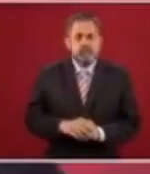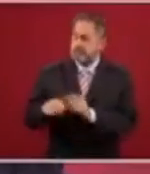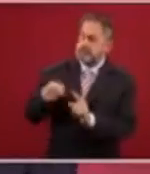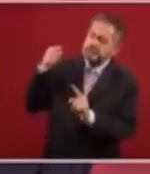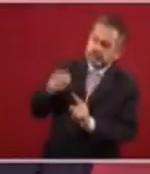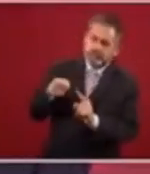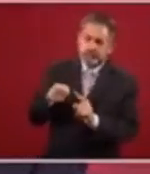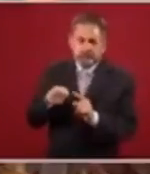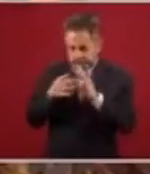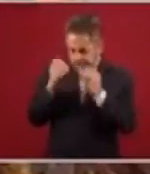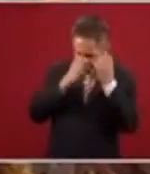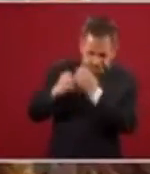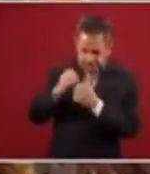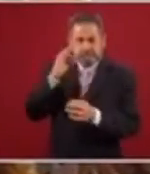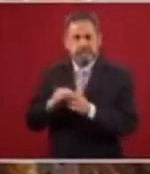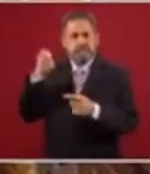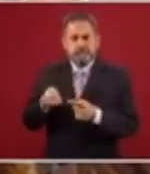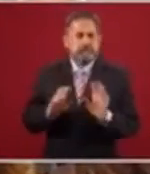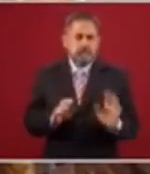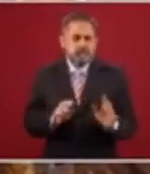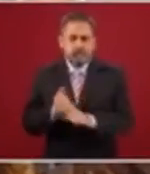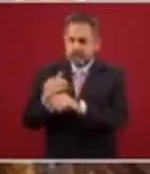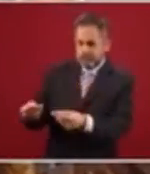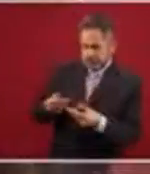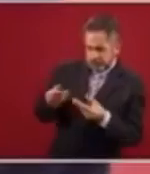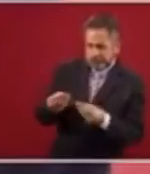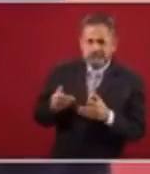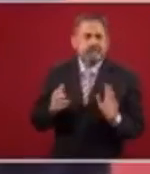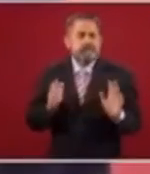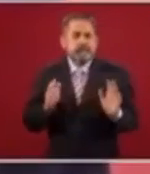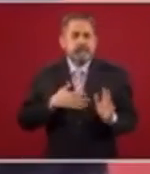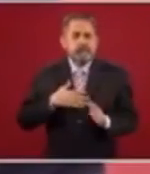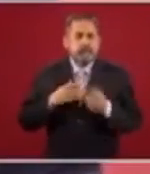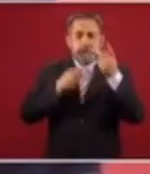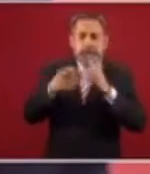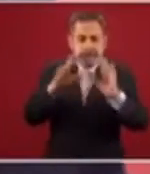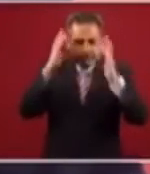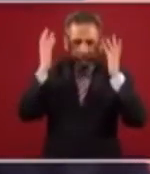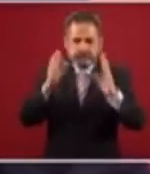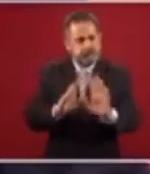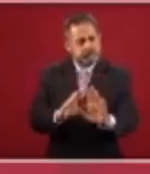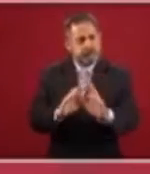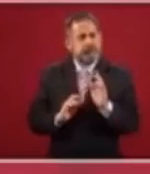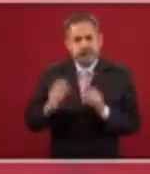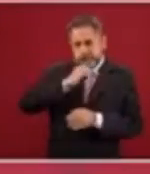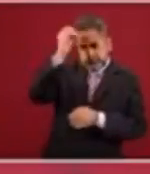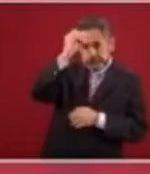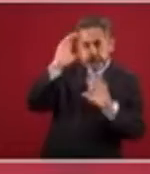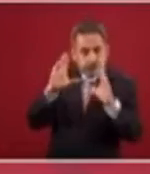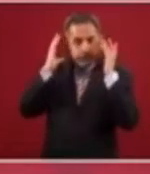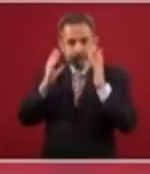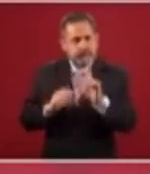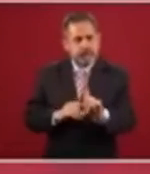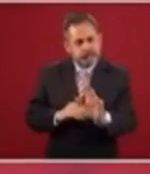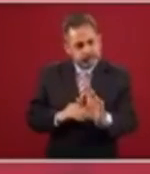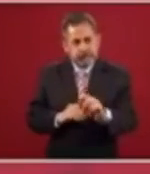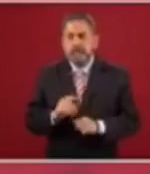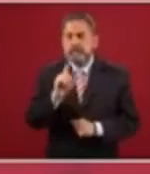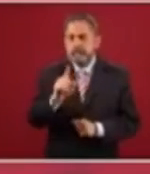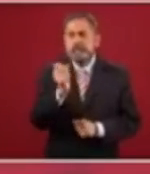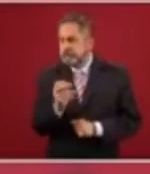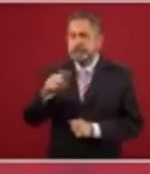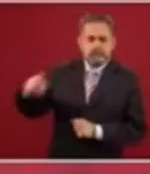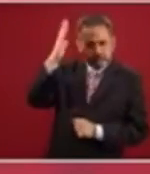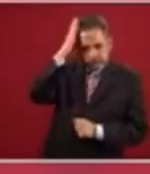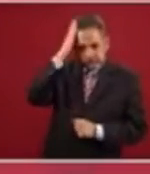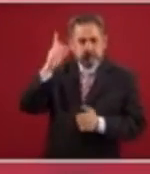concluido un análisis sobre esta situación. Tenemos información, pero no quiero aventurar una opinión. Sí, hay